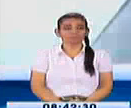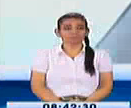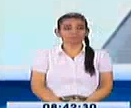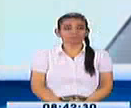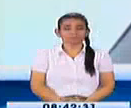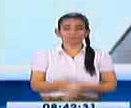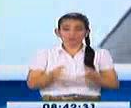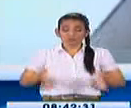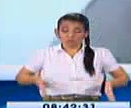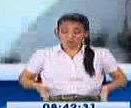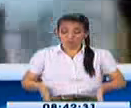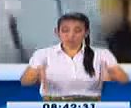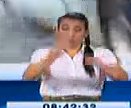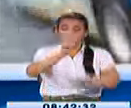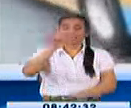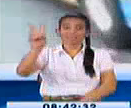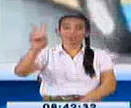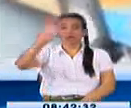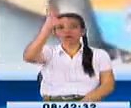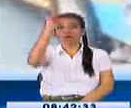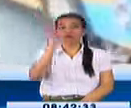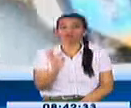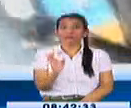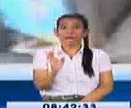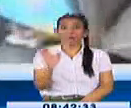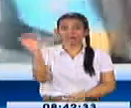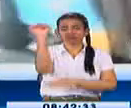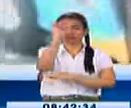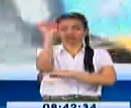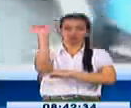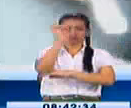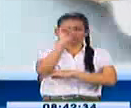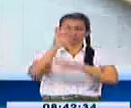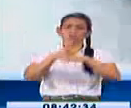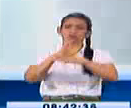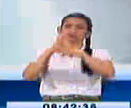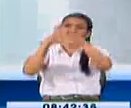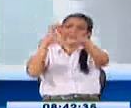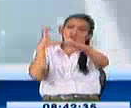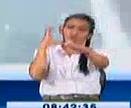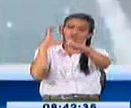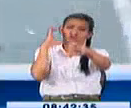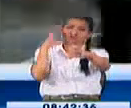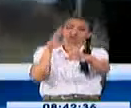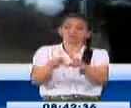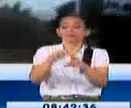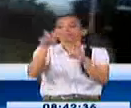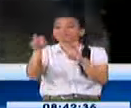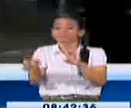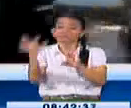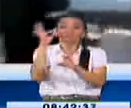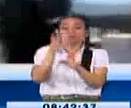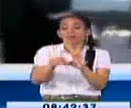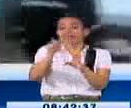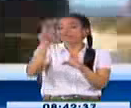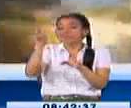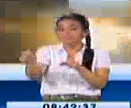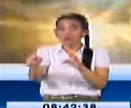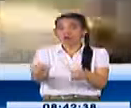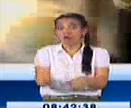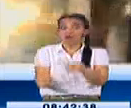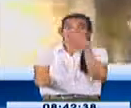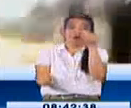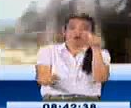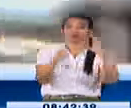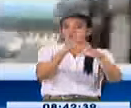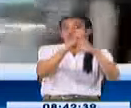Ocurrió en el kilómetro 22 de la vía a la costa, cuando el conductor del bus de la cooperativa Villamil dejaba a una pasajera y el chofer de la unidad